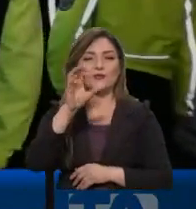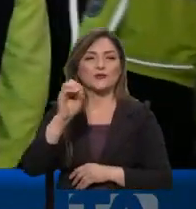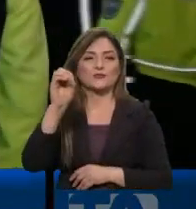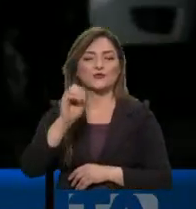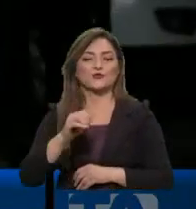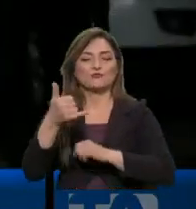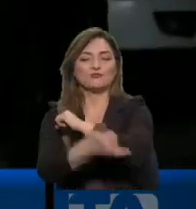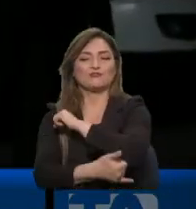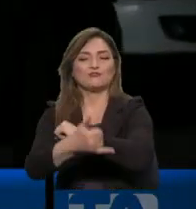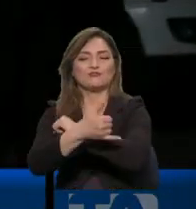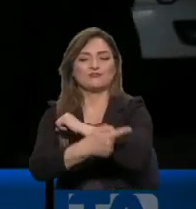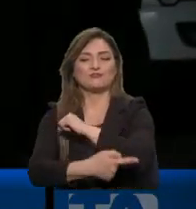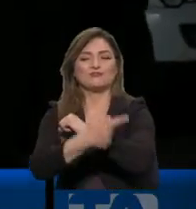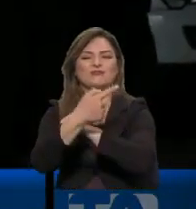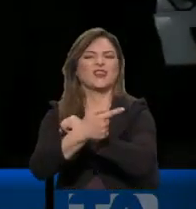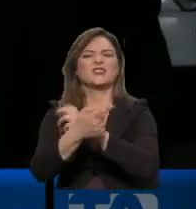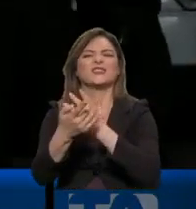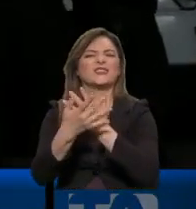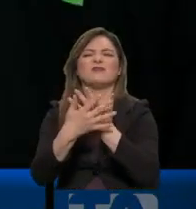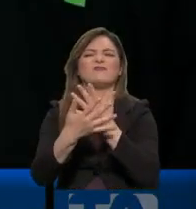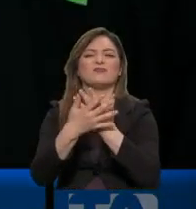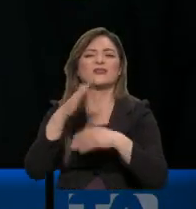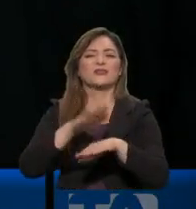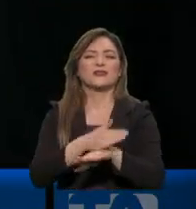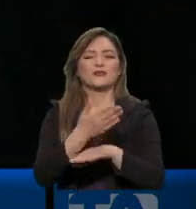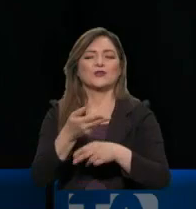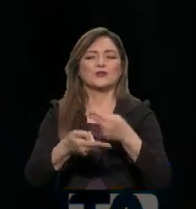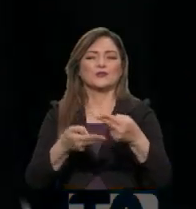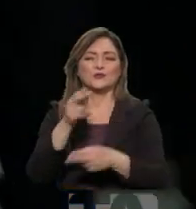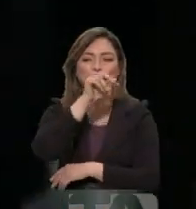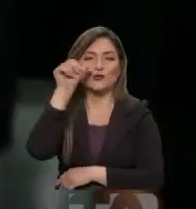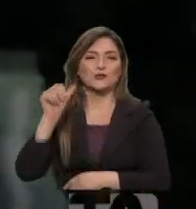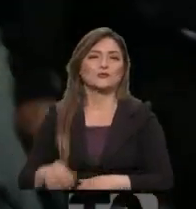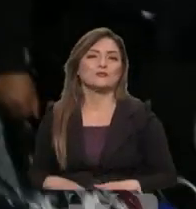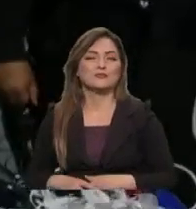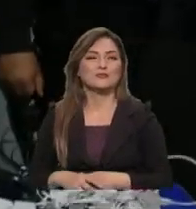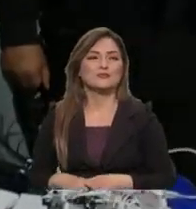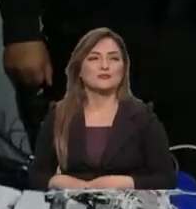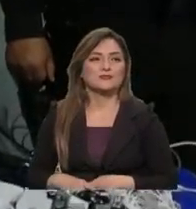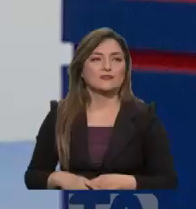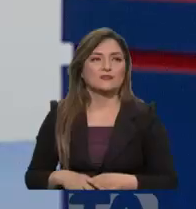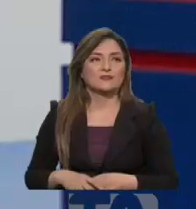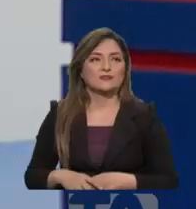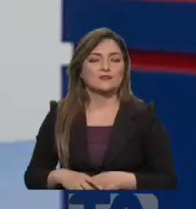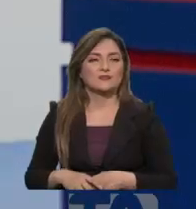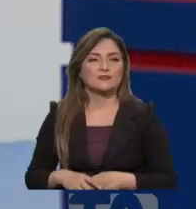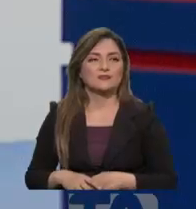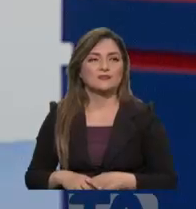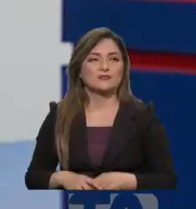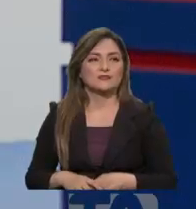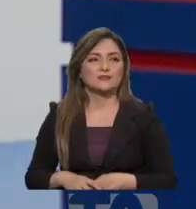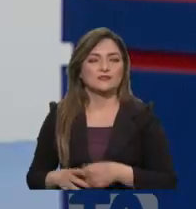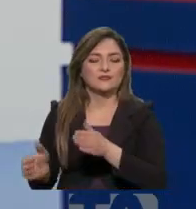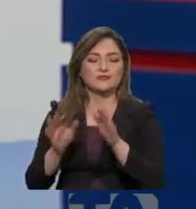son extranjeros sentenciados por narcotráfico. En Tulcán, Jairo Jacome Ortega, 24 horas.